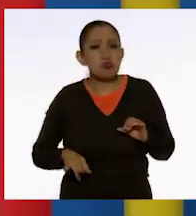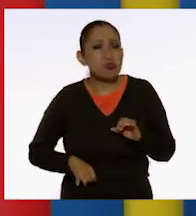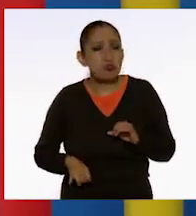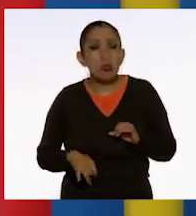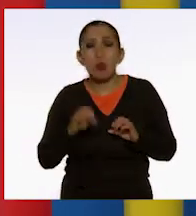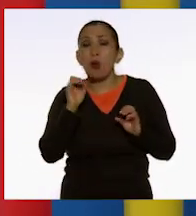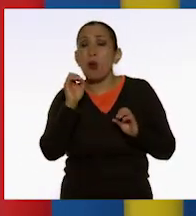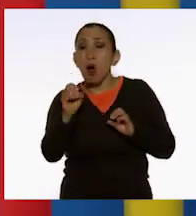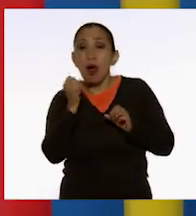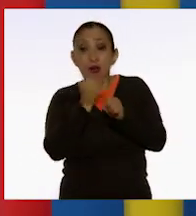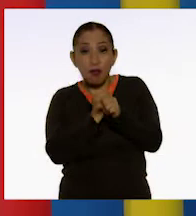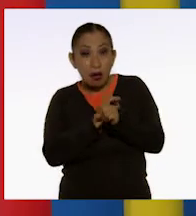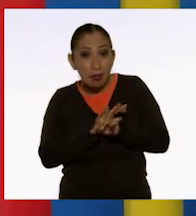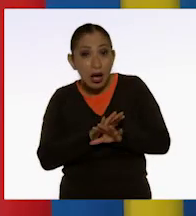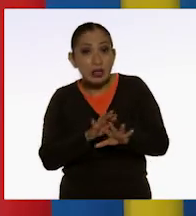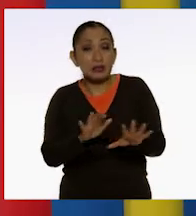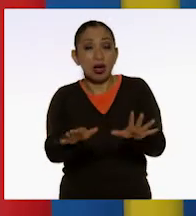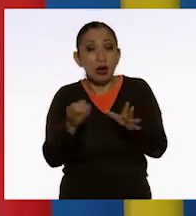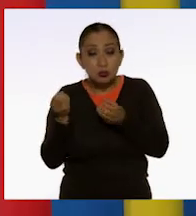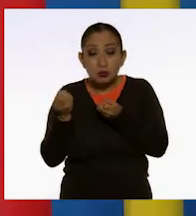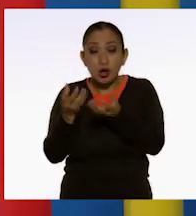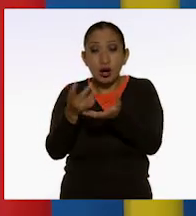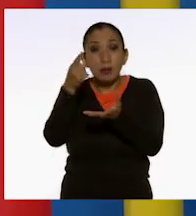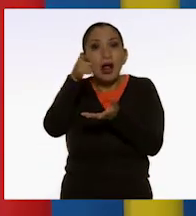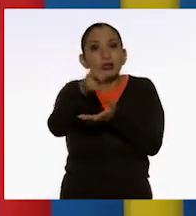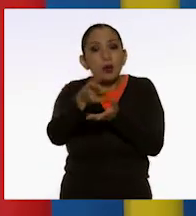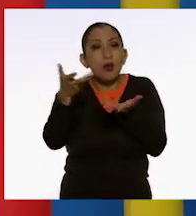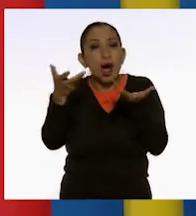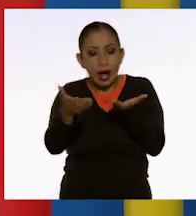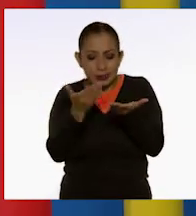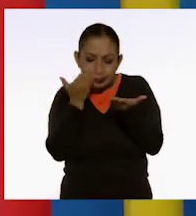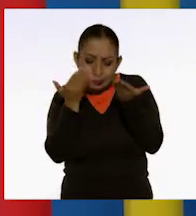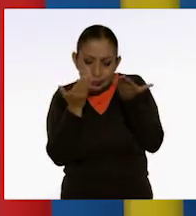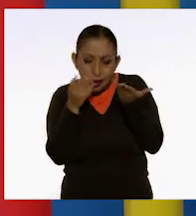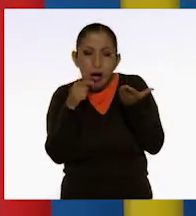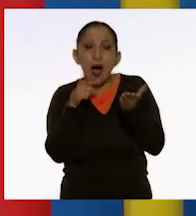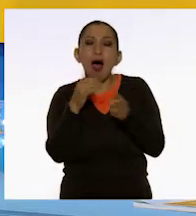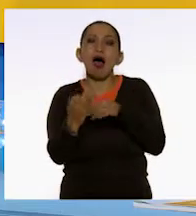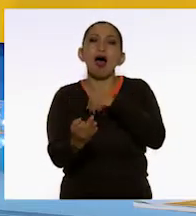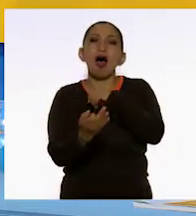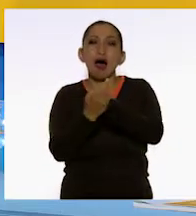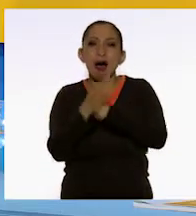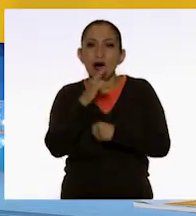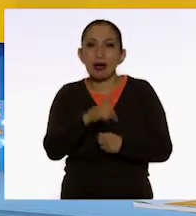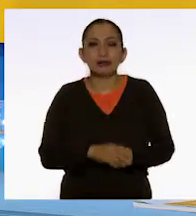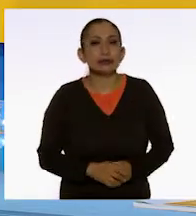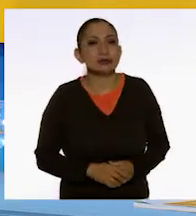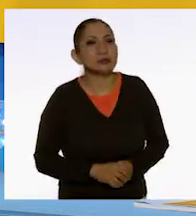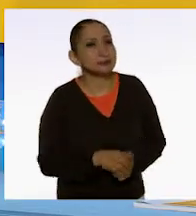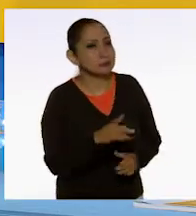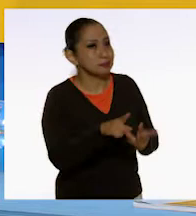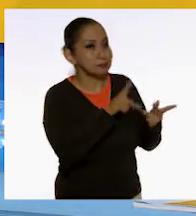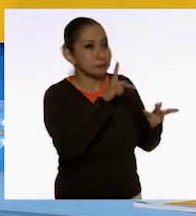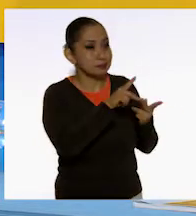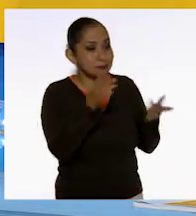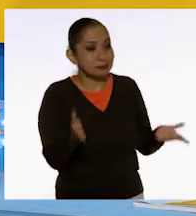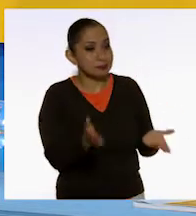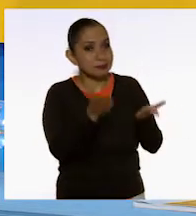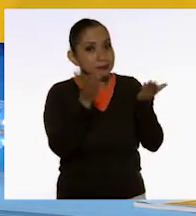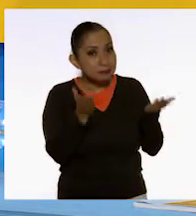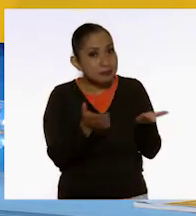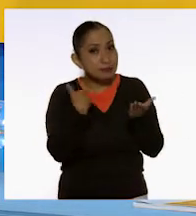así como la información que les ofrecemos para que desarrollen y refuercen su aprendizaje. Perfecto. Eso también motiva a que